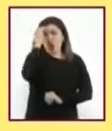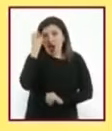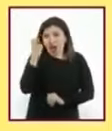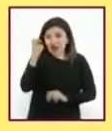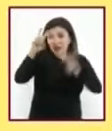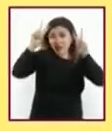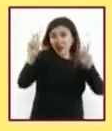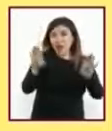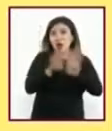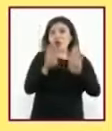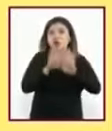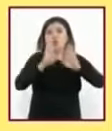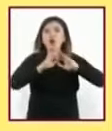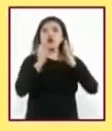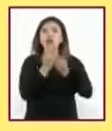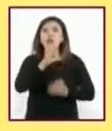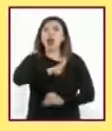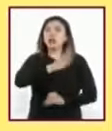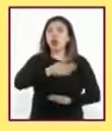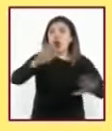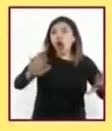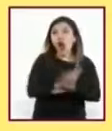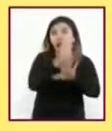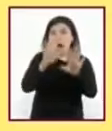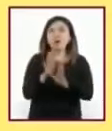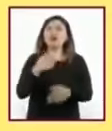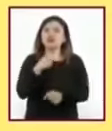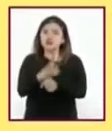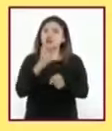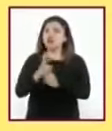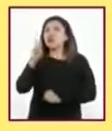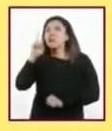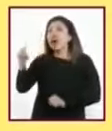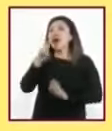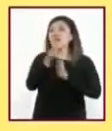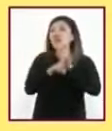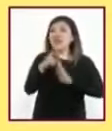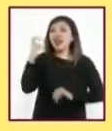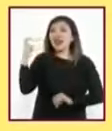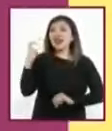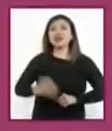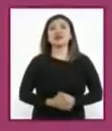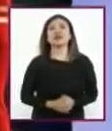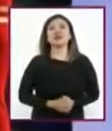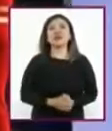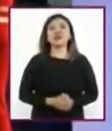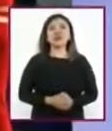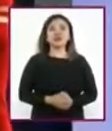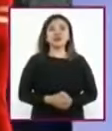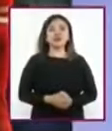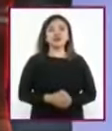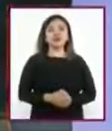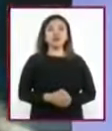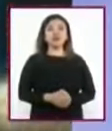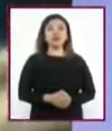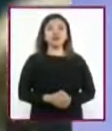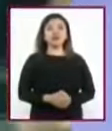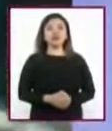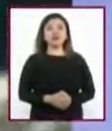acerca de las formas en que la lengua cambia, los invitamos a ver el siguiente material. A 55.